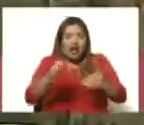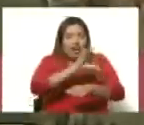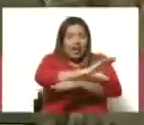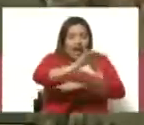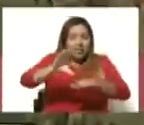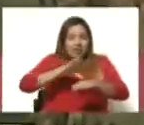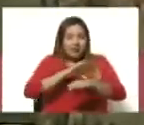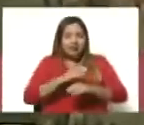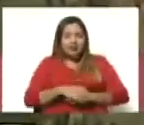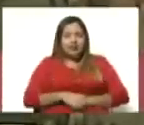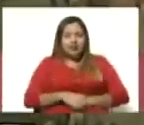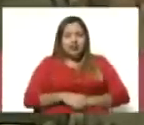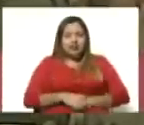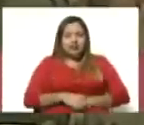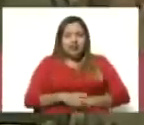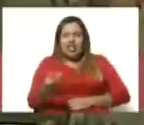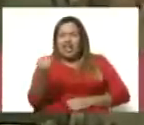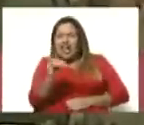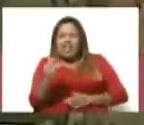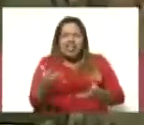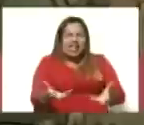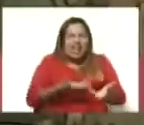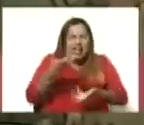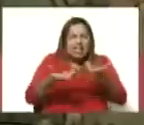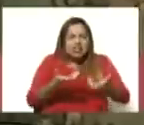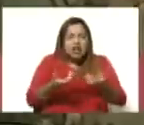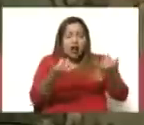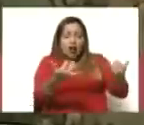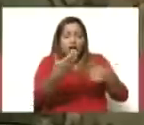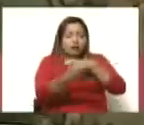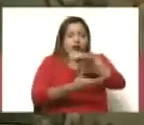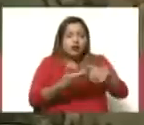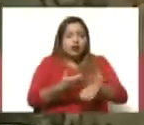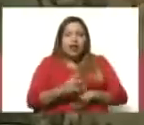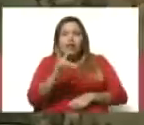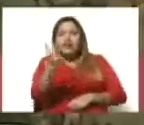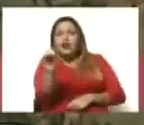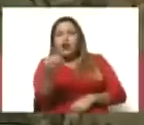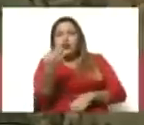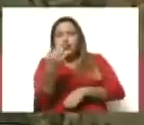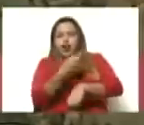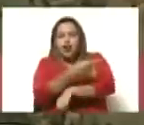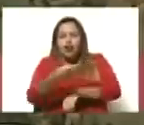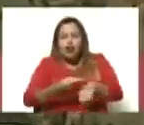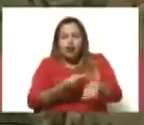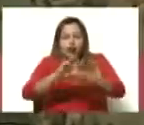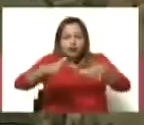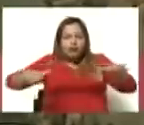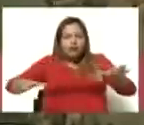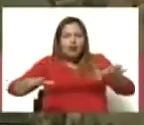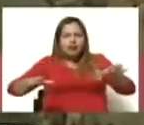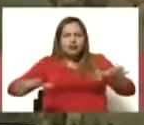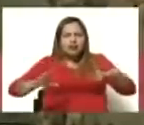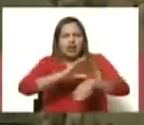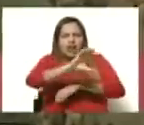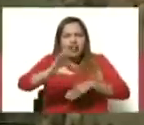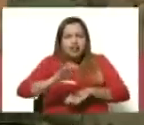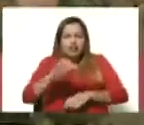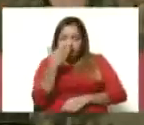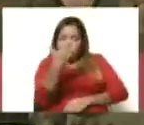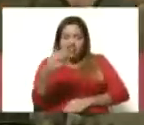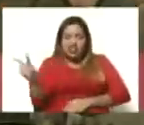recalentado que sucede lo que sucedió aquí, pues. En cuestión de 2-3 horas en el mar Caribe, frente a Venezuela, se formó